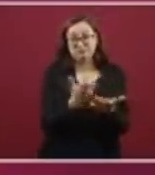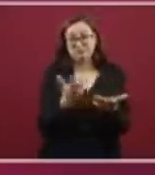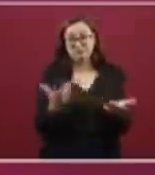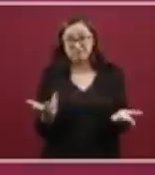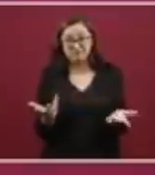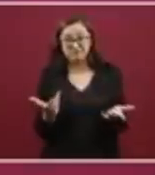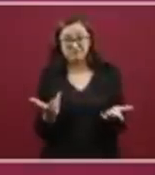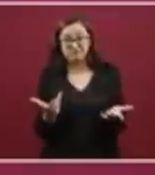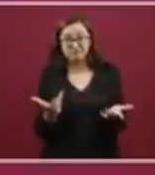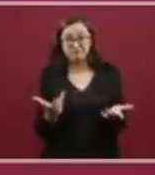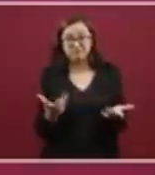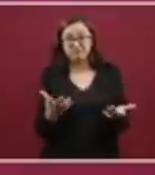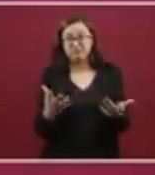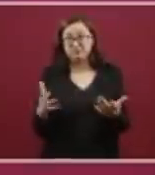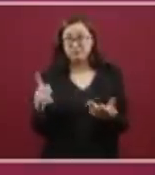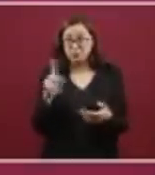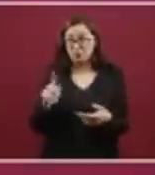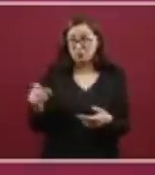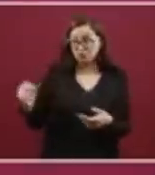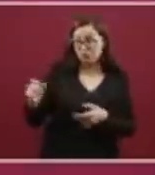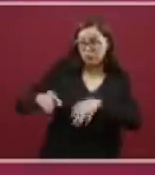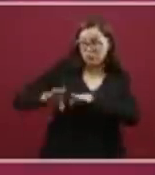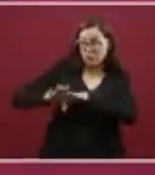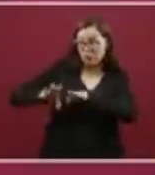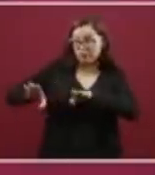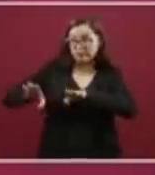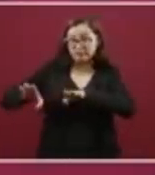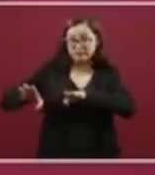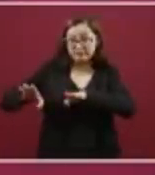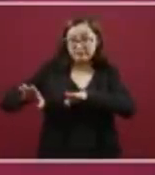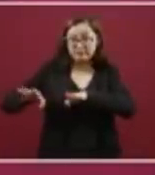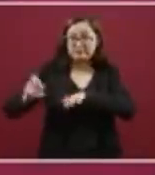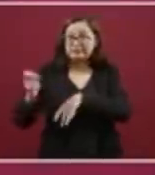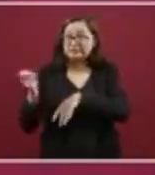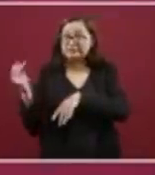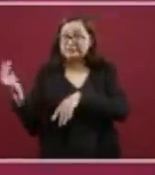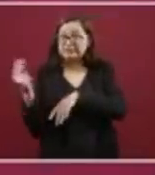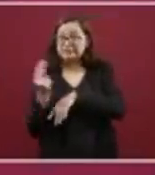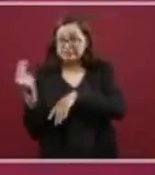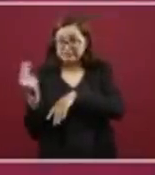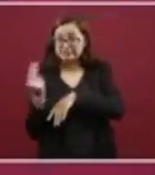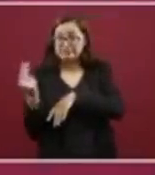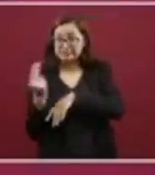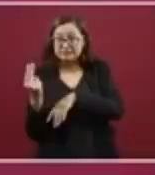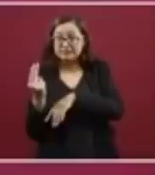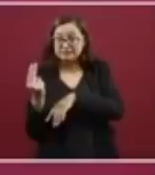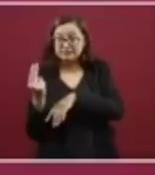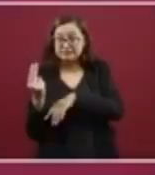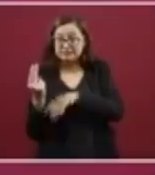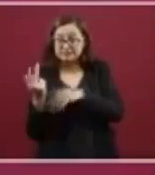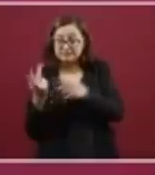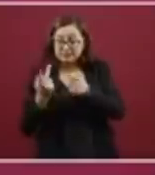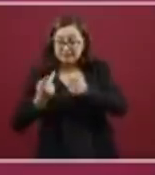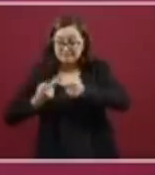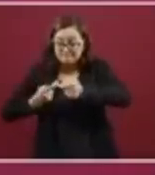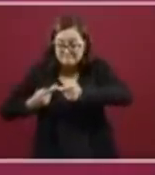Estado democrático, se tiene que buscar que haya una